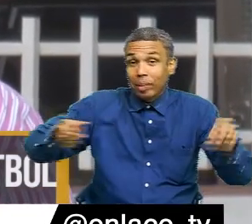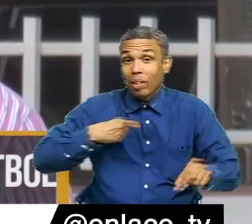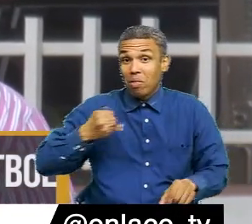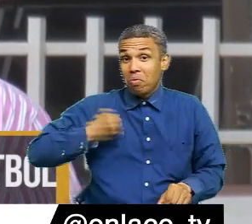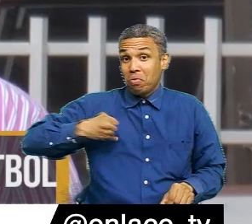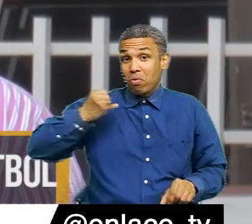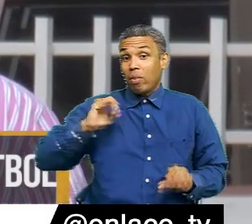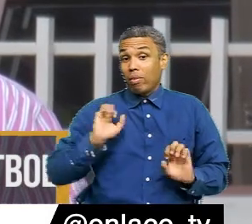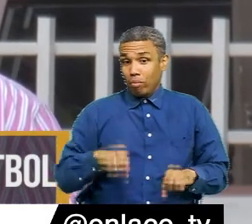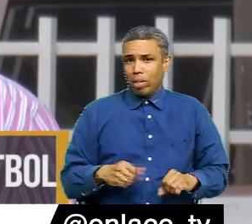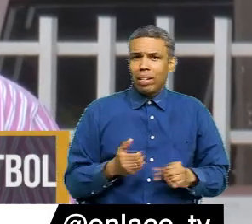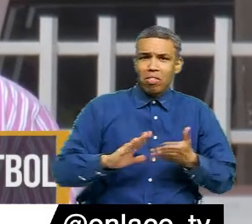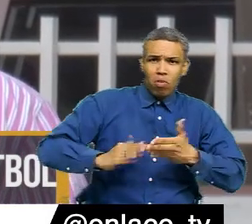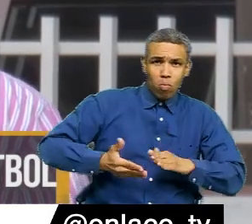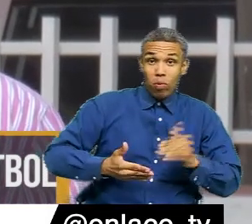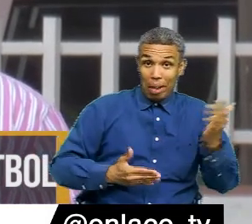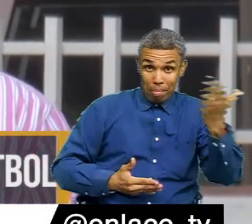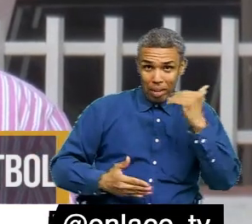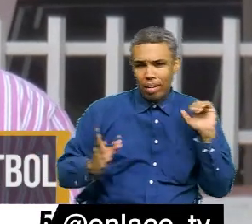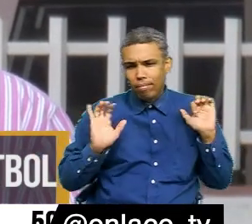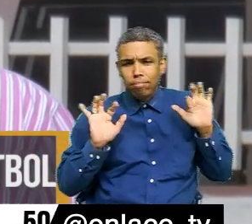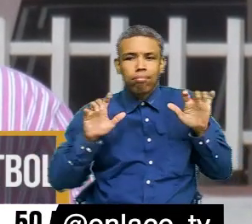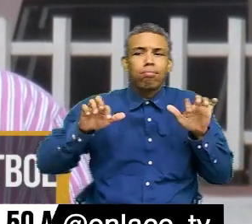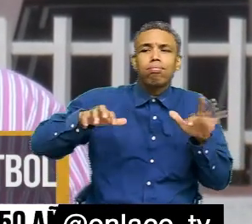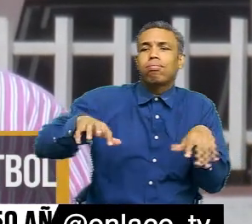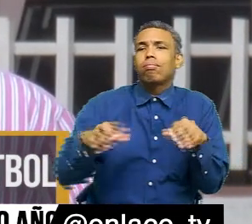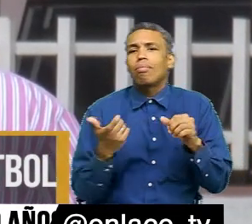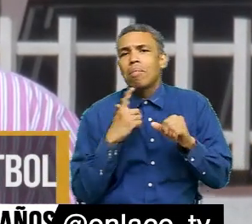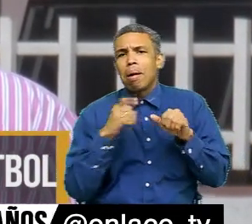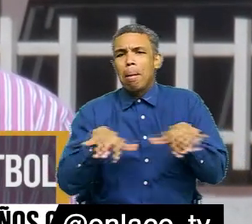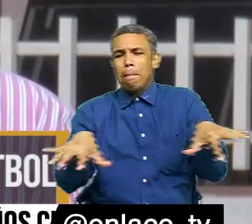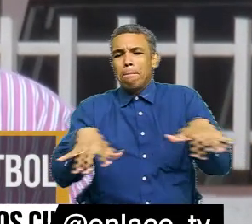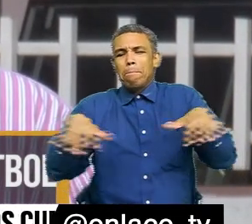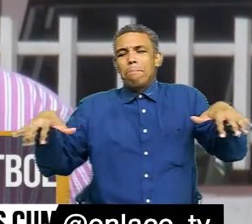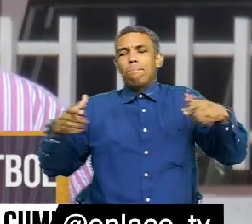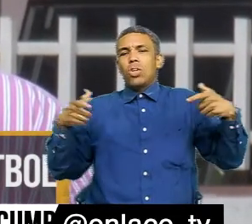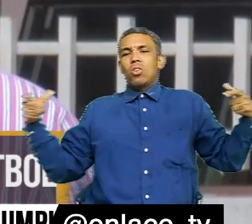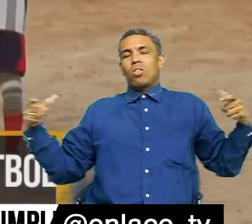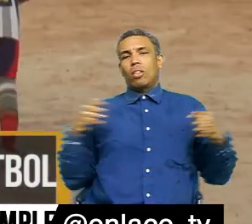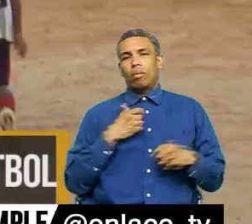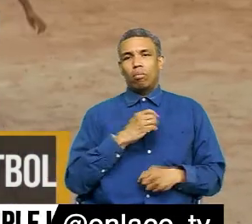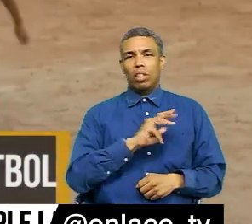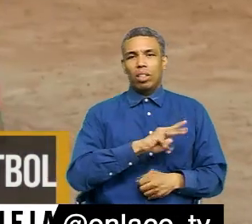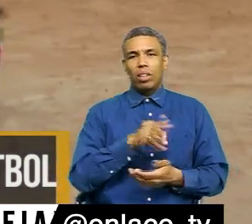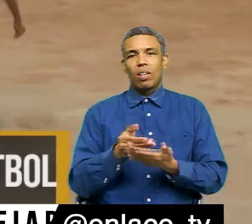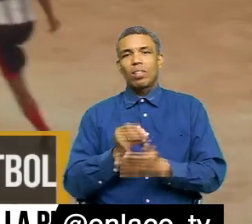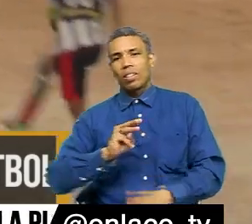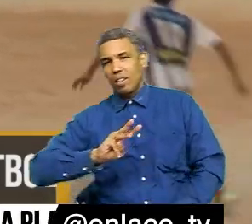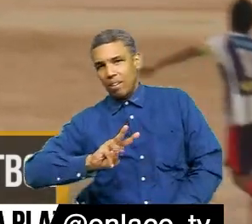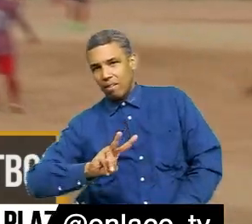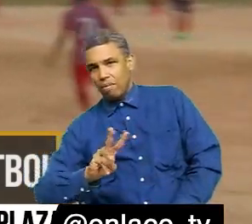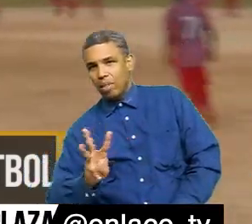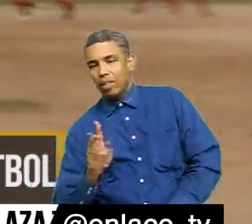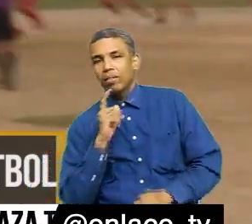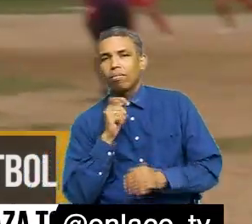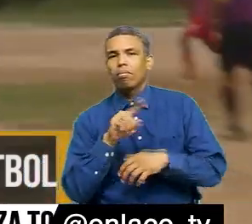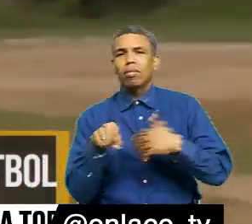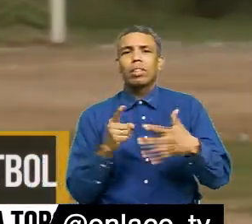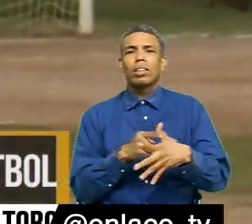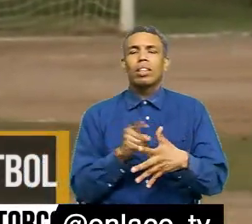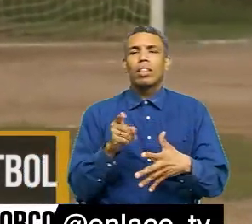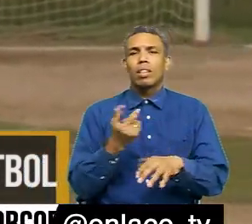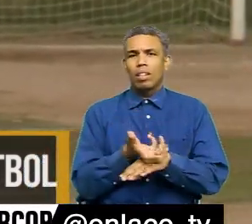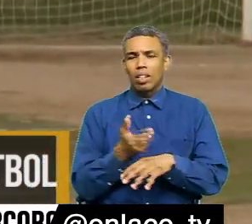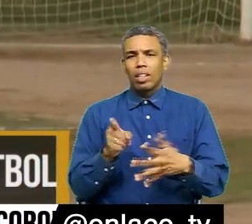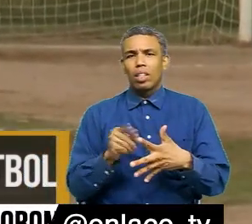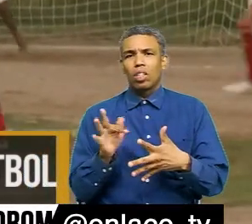importante que la gente lo acompañe con su presencia en la cancha, del 3 al 23 en el barrio del Cincuentenario. El Club Galán, la Topping, Alianza